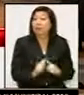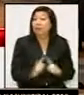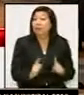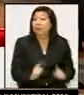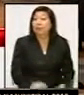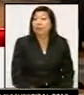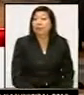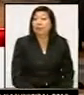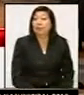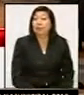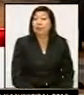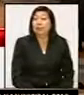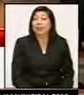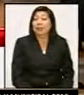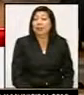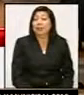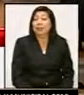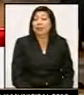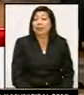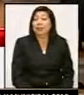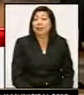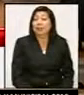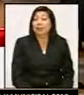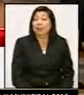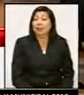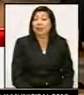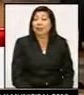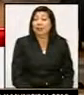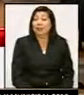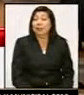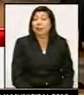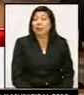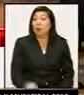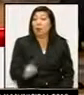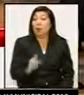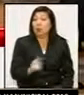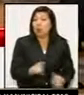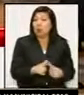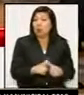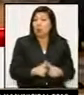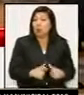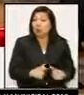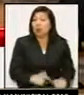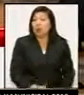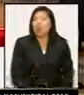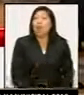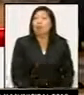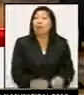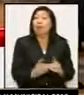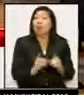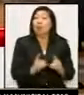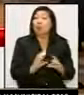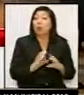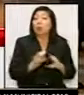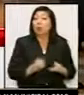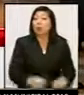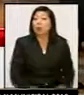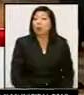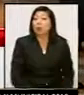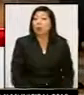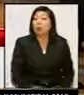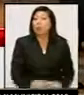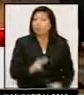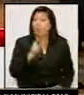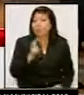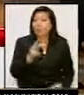diferenciadamente a los usuarios locales del departamento del Cusco,